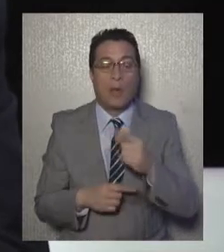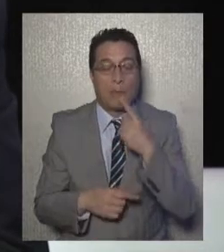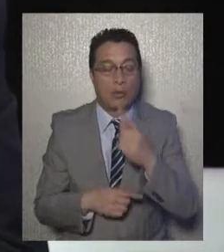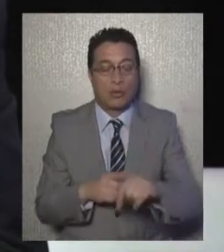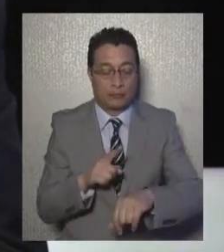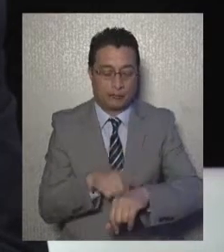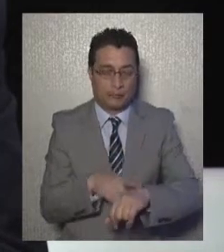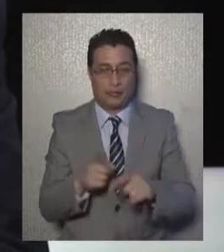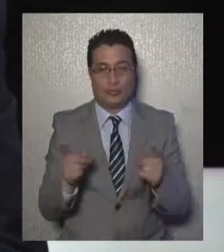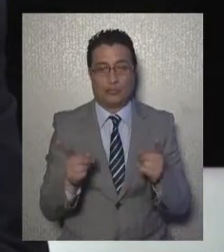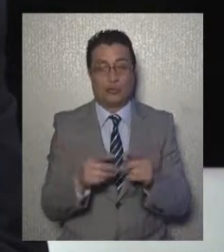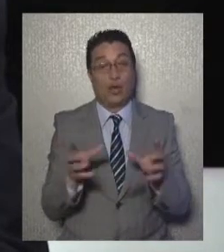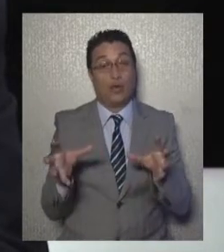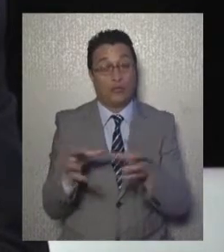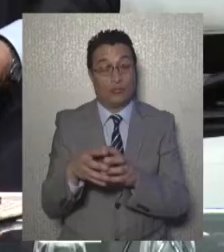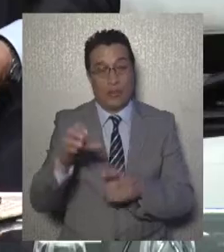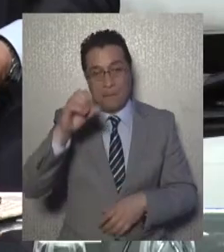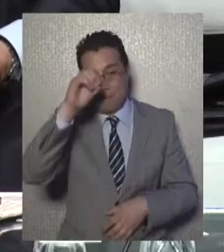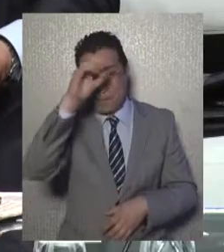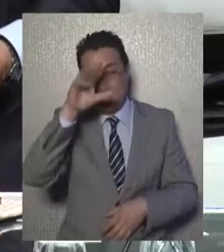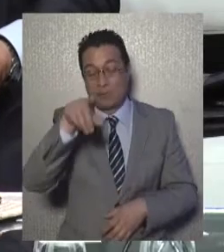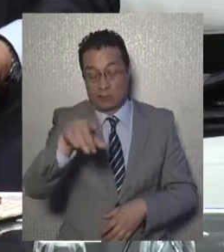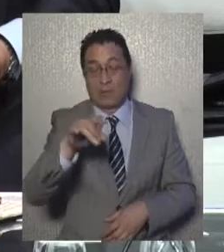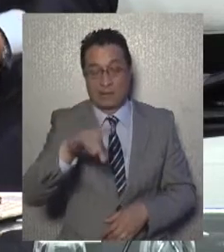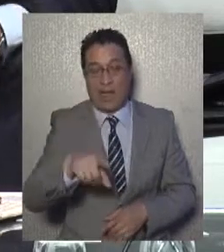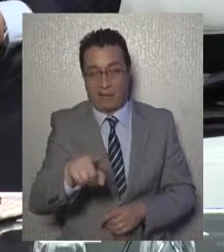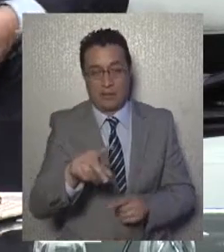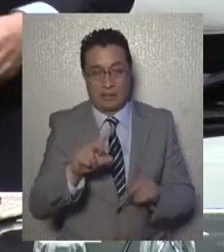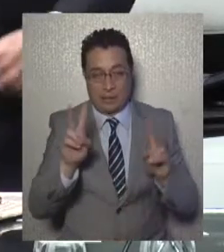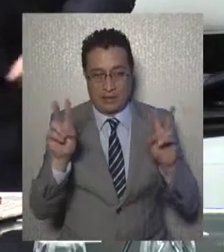tiempo. En el sector minero, usted viene de esa realidad,